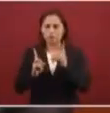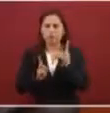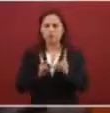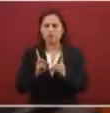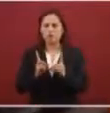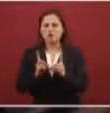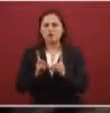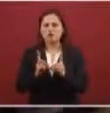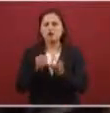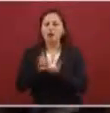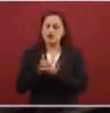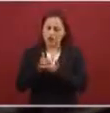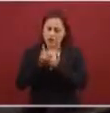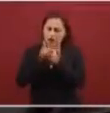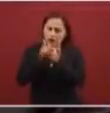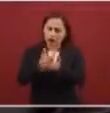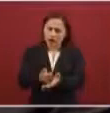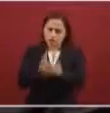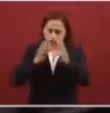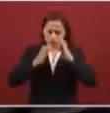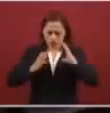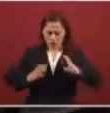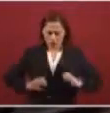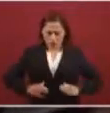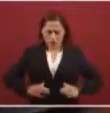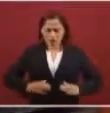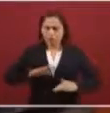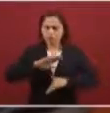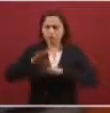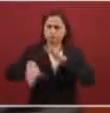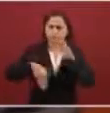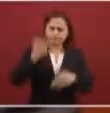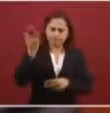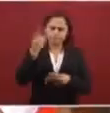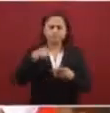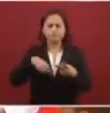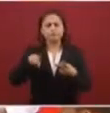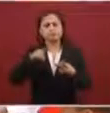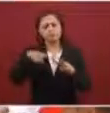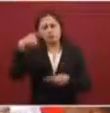el desarrollo físico, mental, para